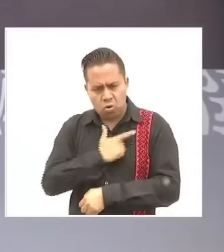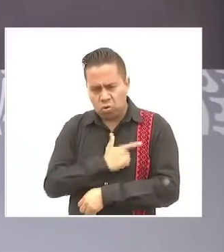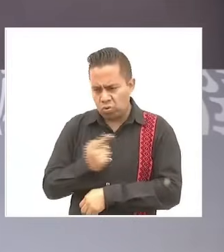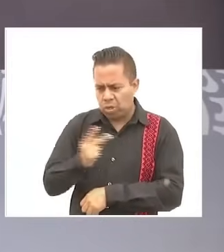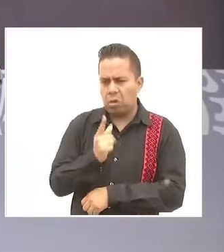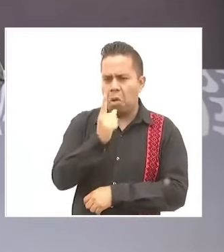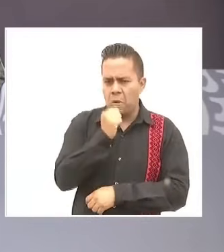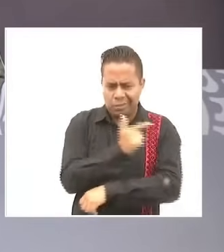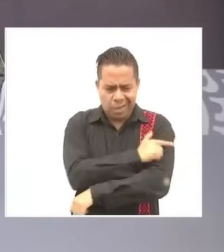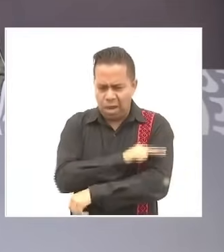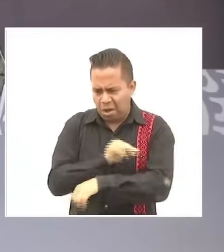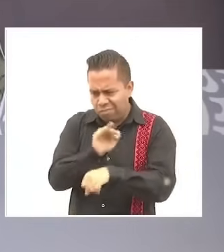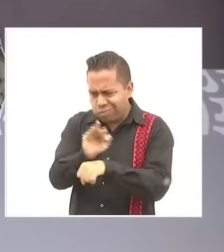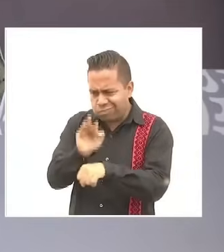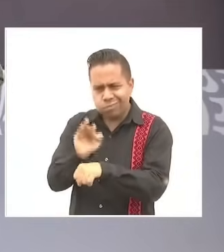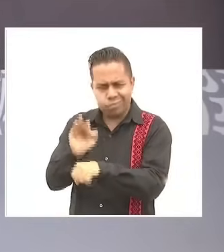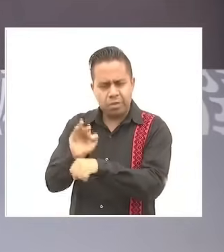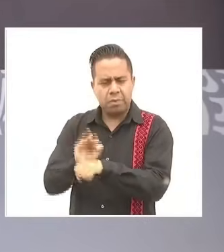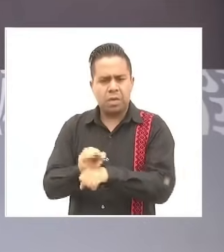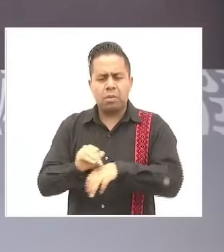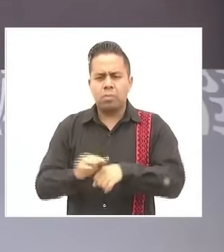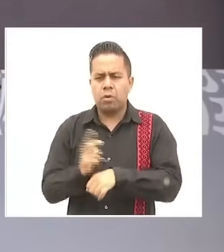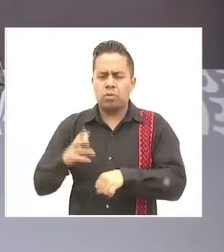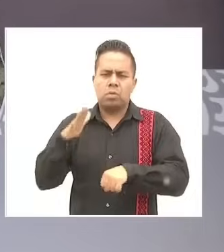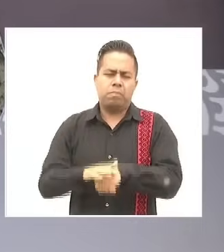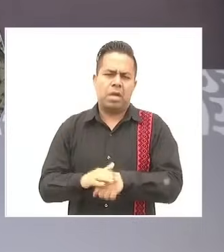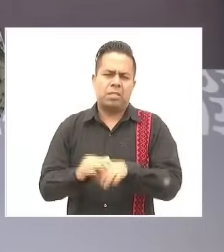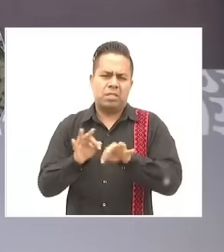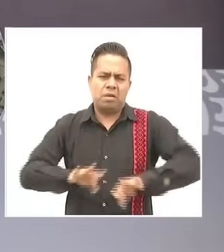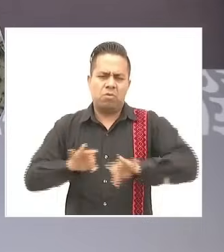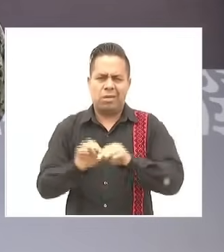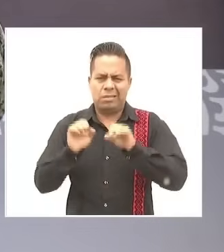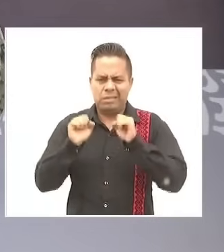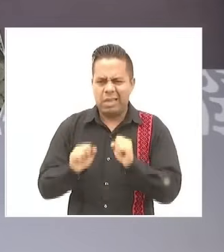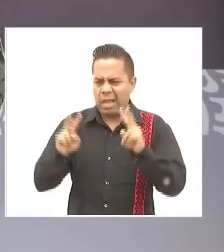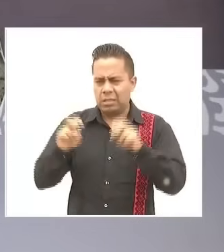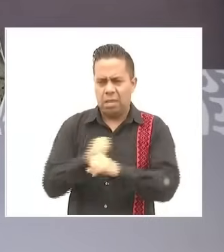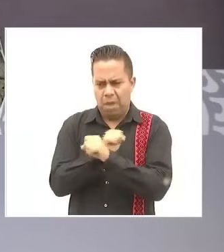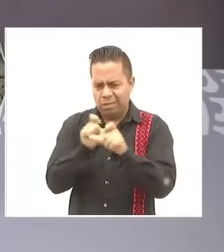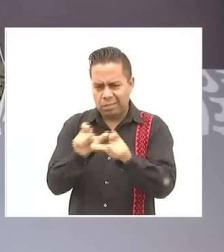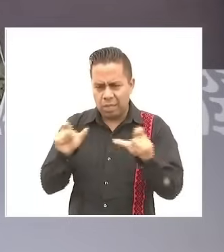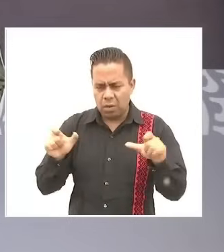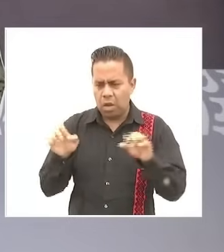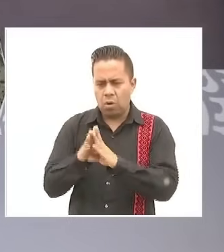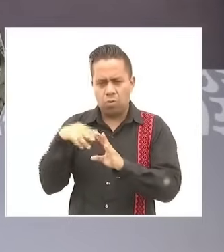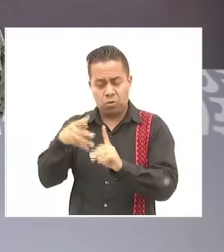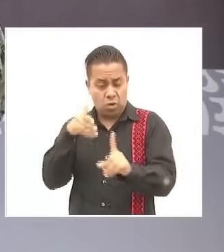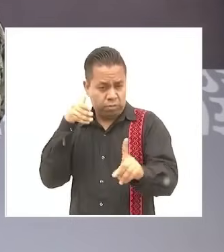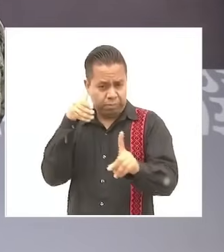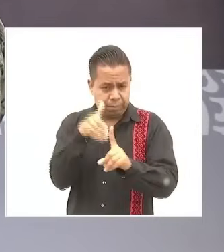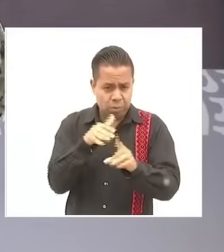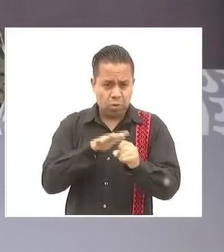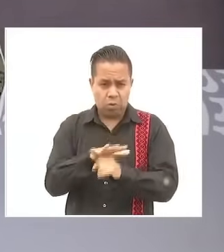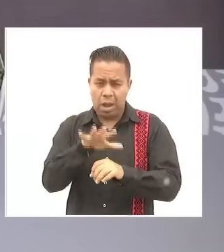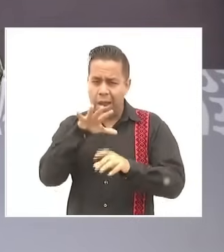policial, porque nos queda claro que es la máxima institución de seguridad que tiene como objetivo alcanzar